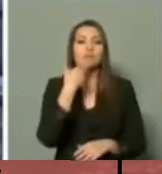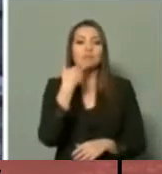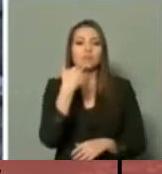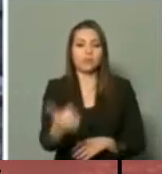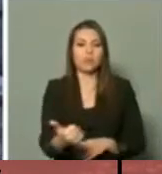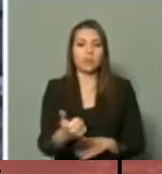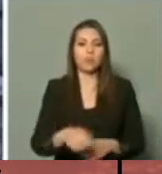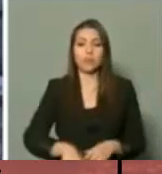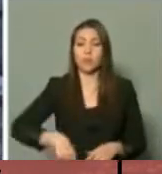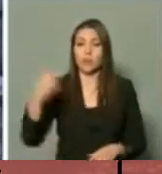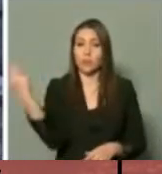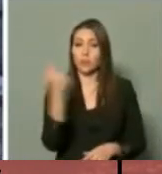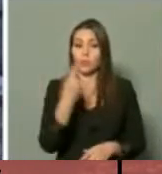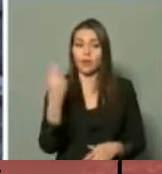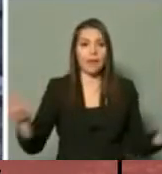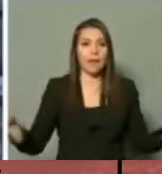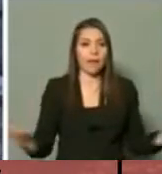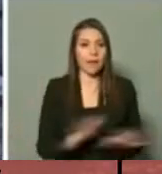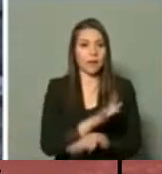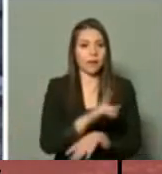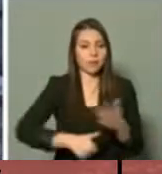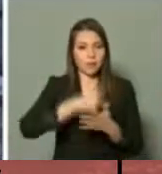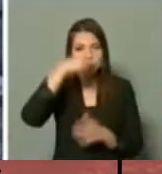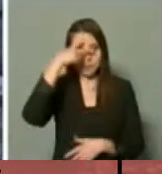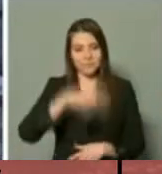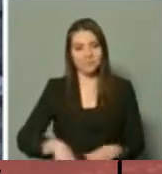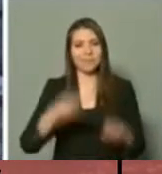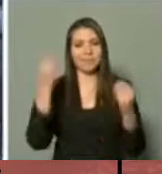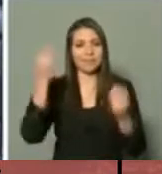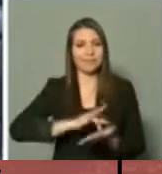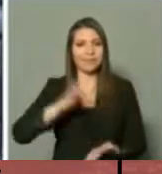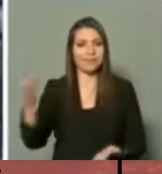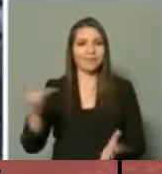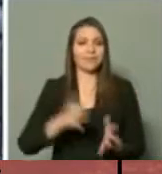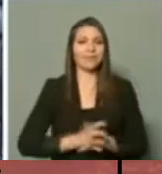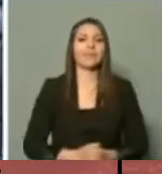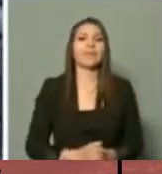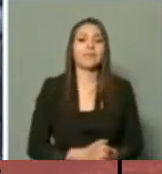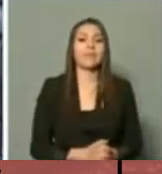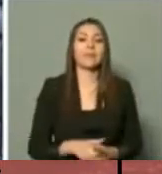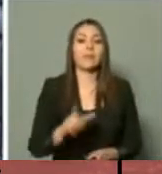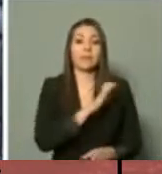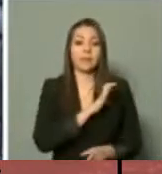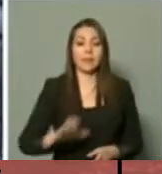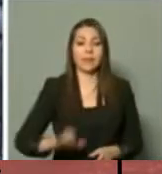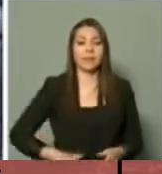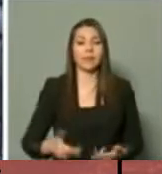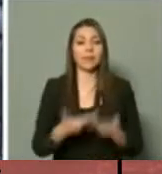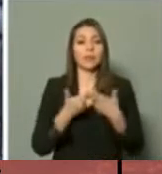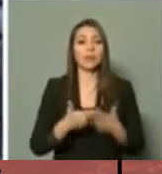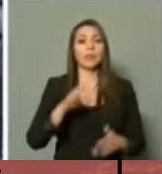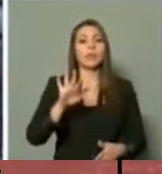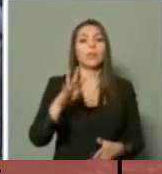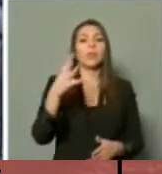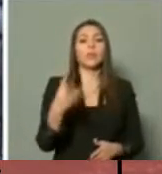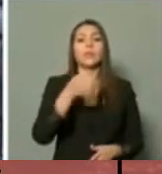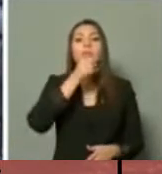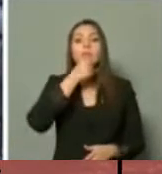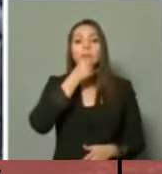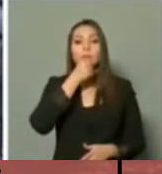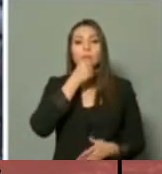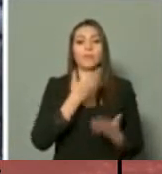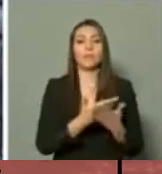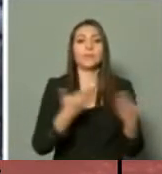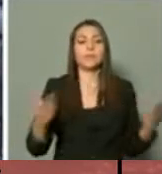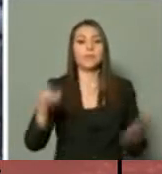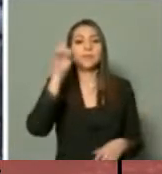urgente este cambio en la Ciudad de México. Muchas gracias. Candidata, le restan 54 segundos en su bolsa de tiempo. A continuación,